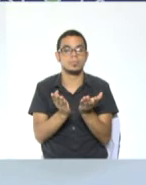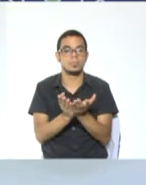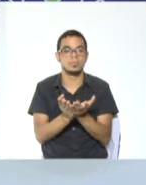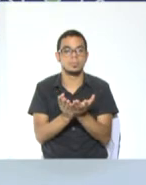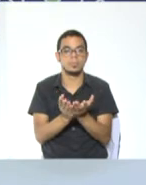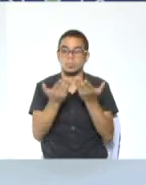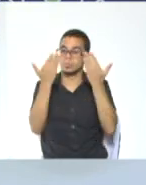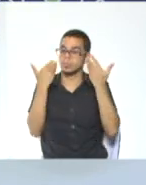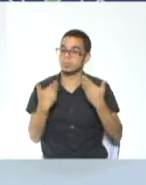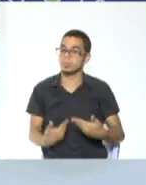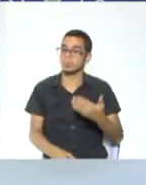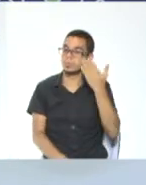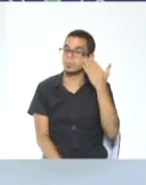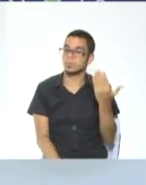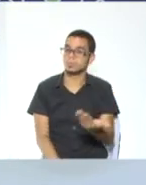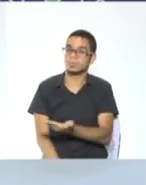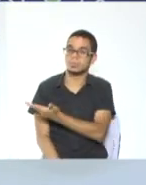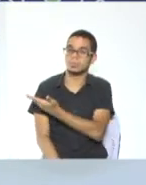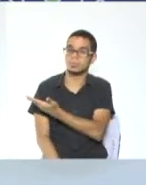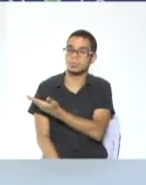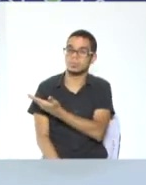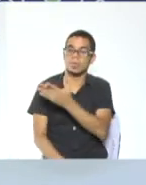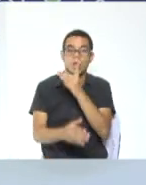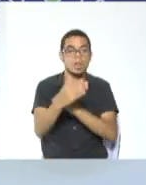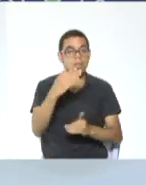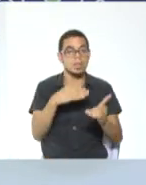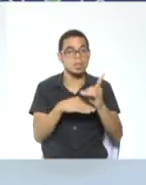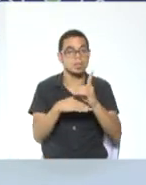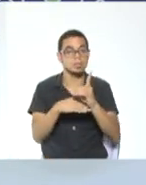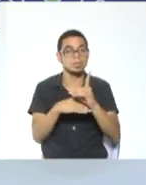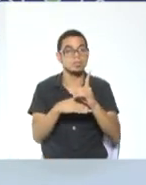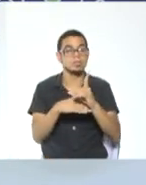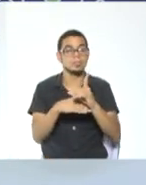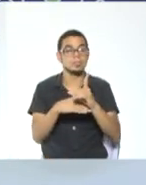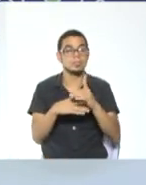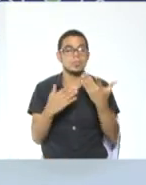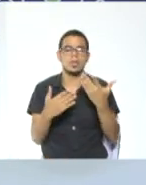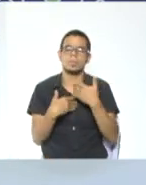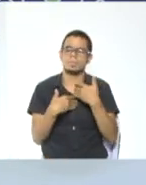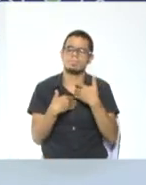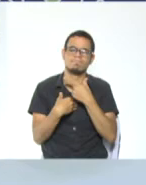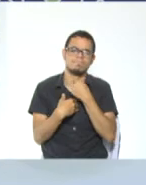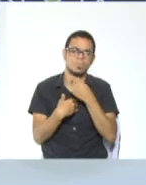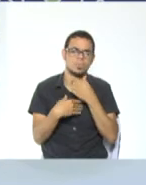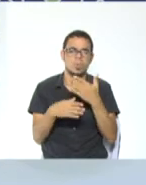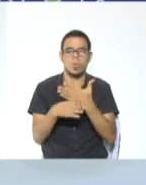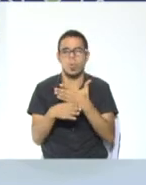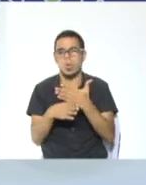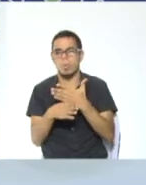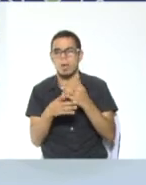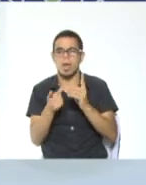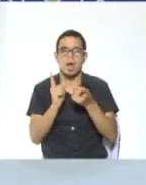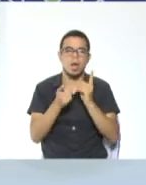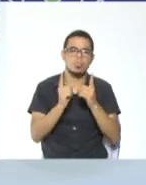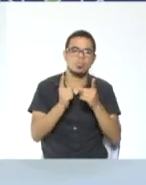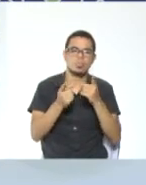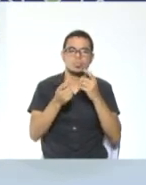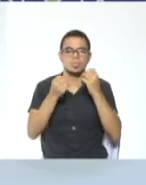Soy la licenciada Wetne Vilborge y me complace el poder compartir con ustedes algunas